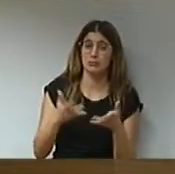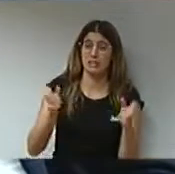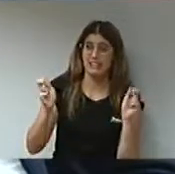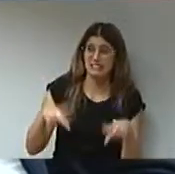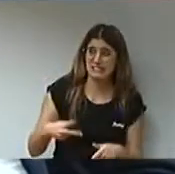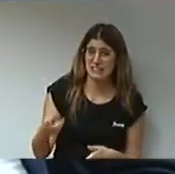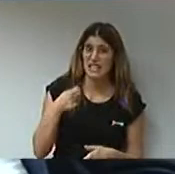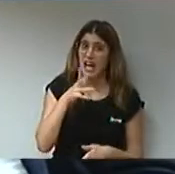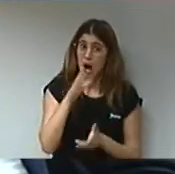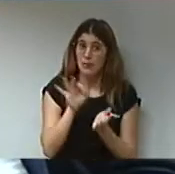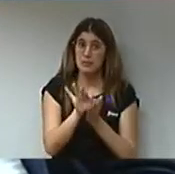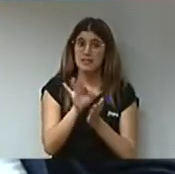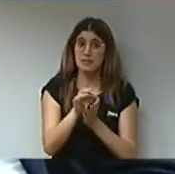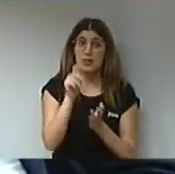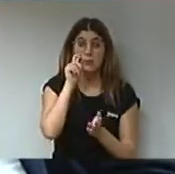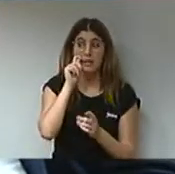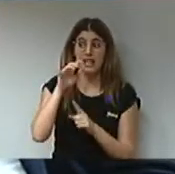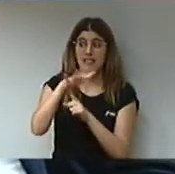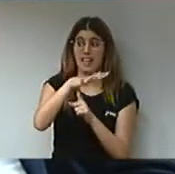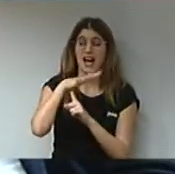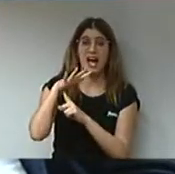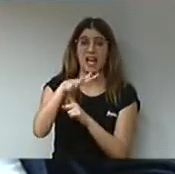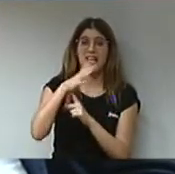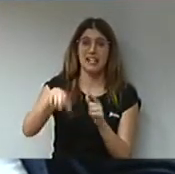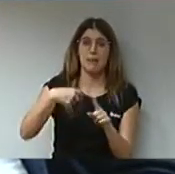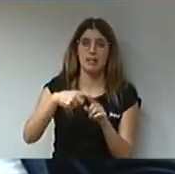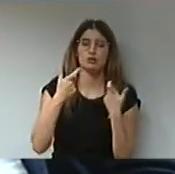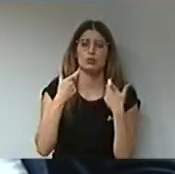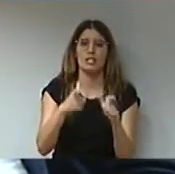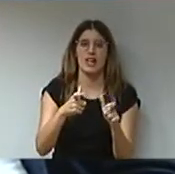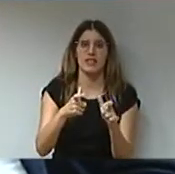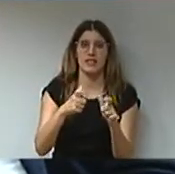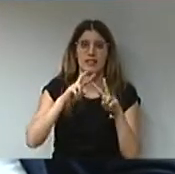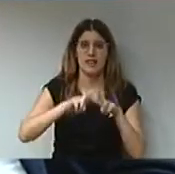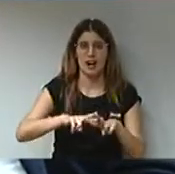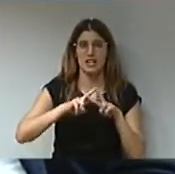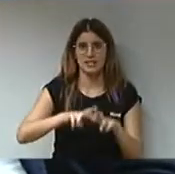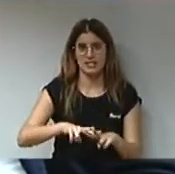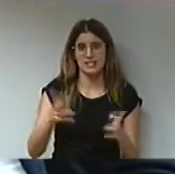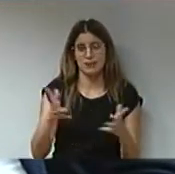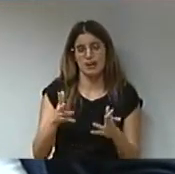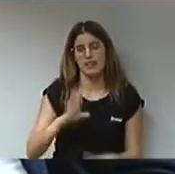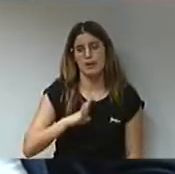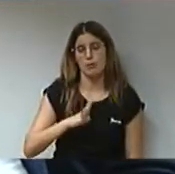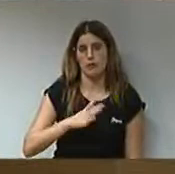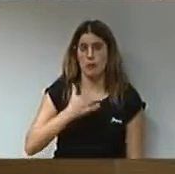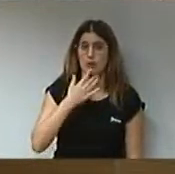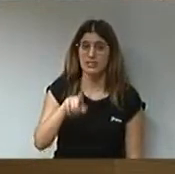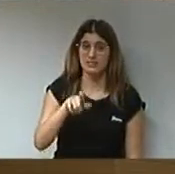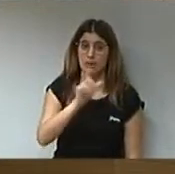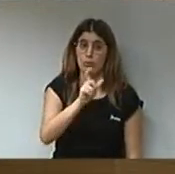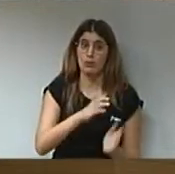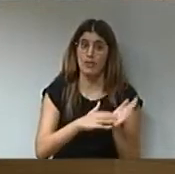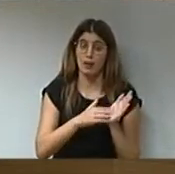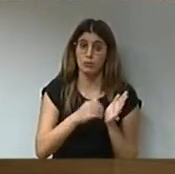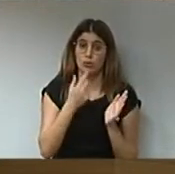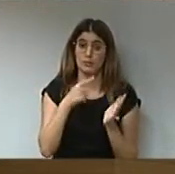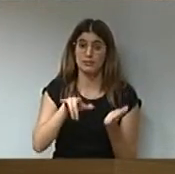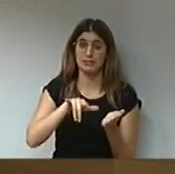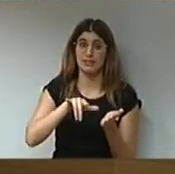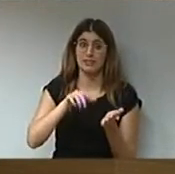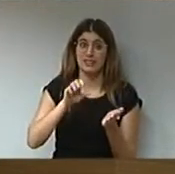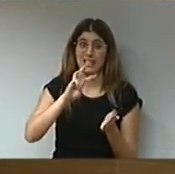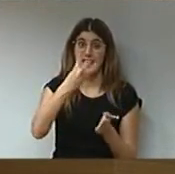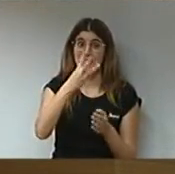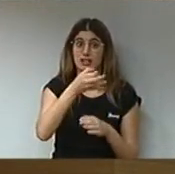un servicio de vigilancia aérea y con una unidad de análisis de emergencia en lenguaje llano. En esta comunidad, si se produce un incendio a partir de las 3 de la tarde, no